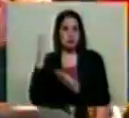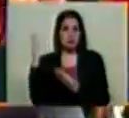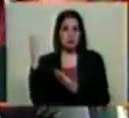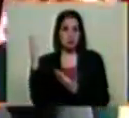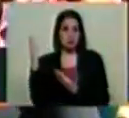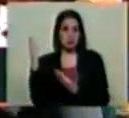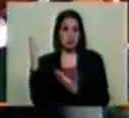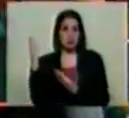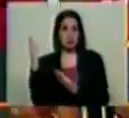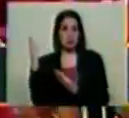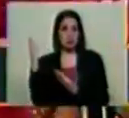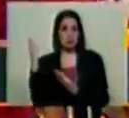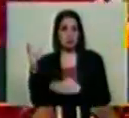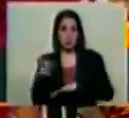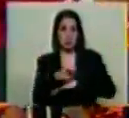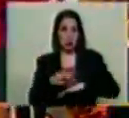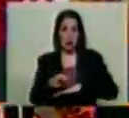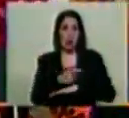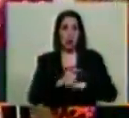gobernadora del estado Lara,